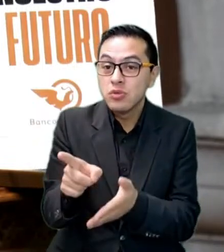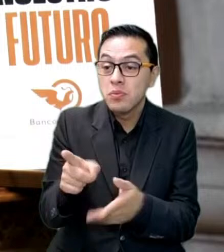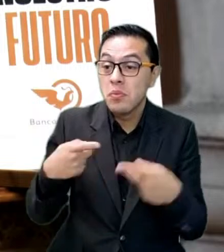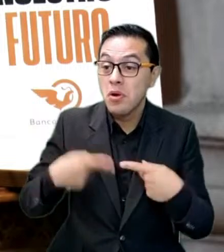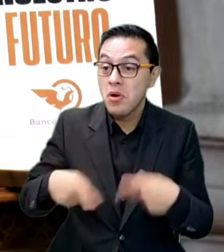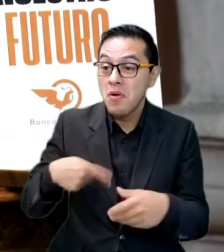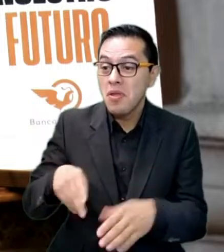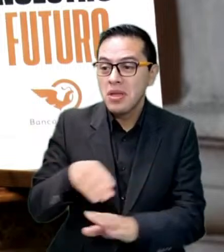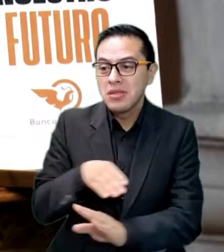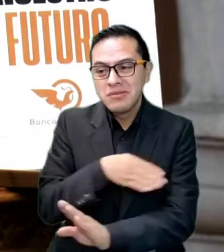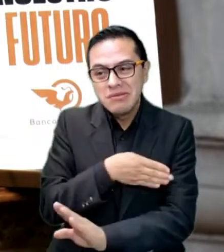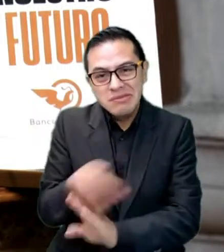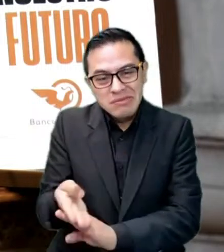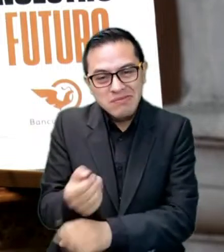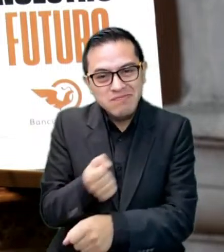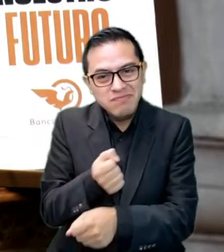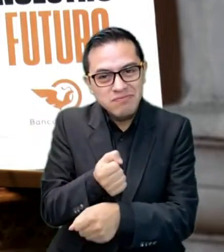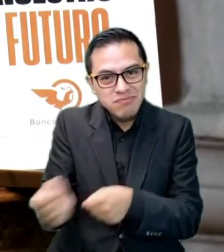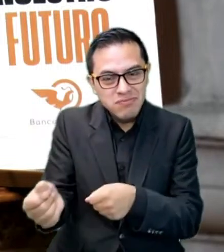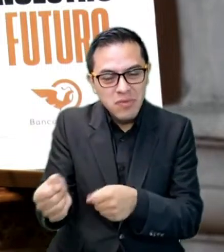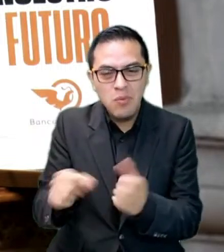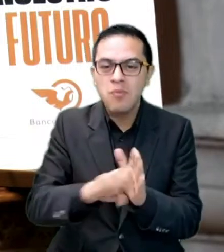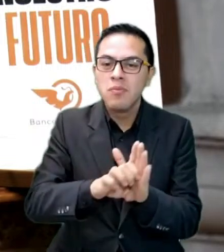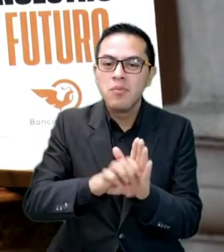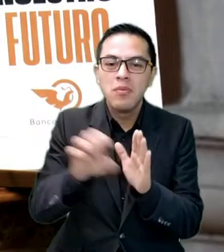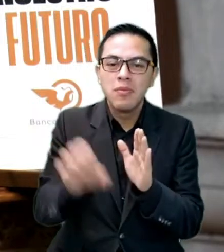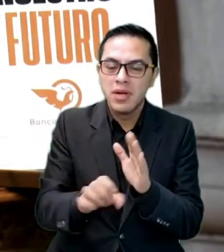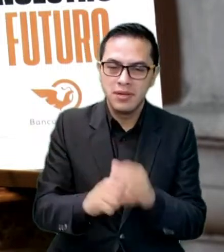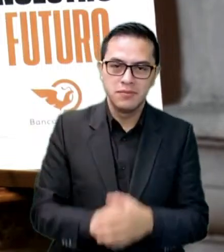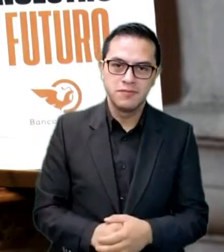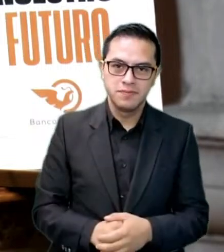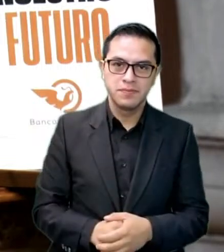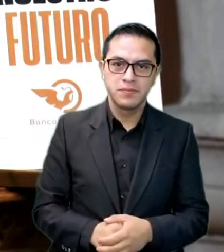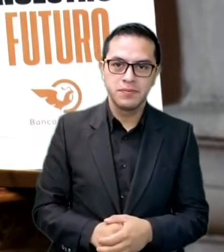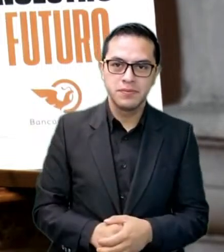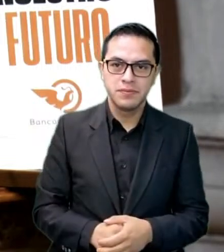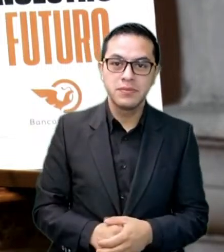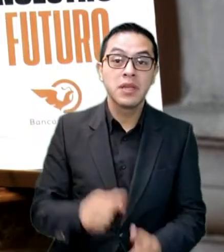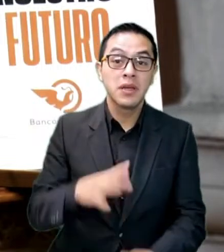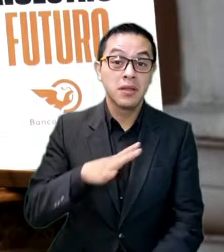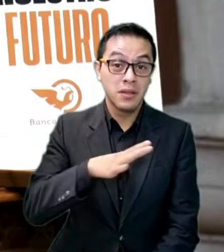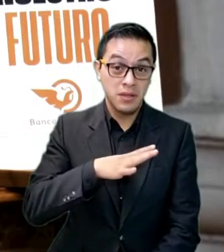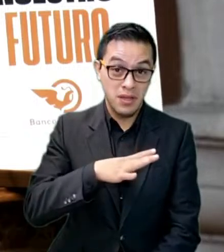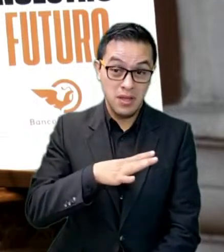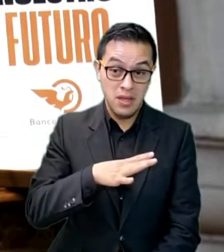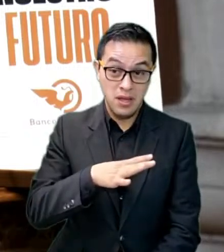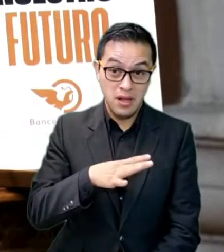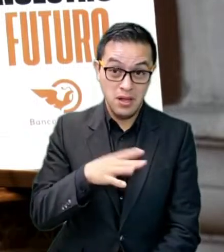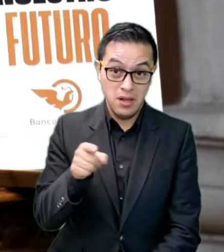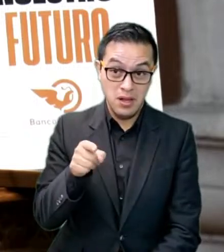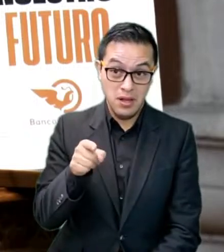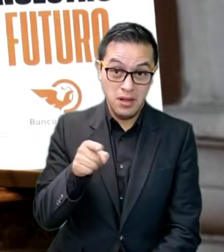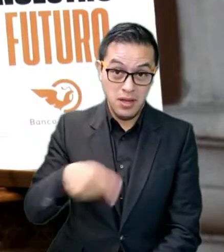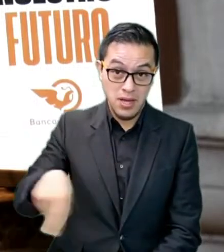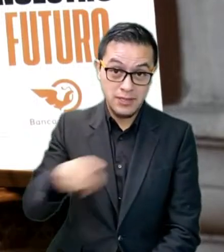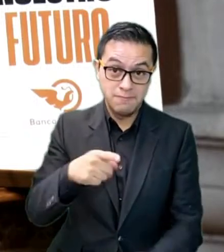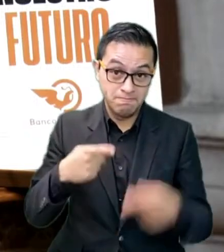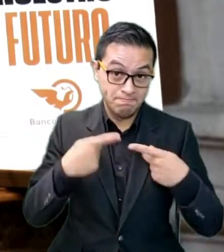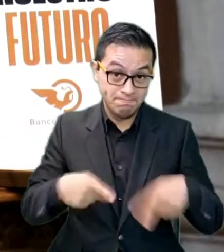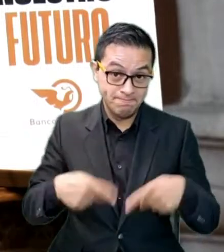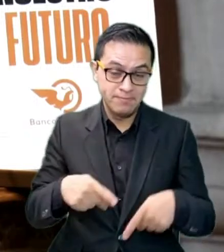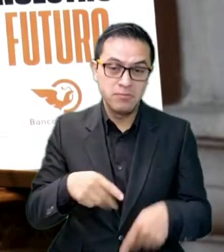personas. Ejemplo, es que terriblemente existe un gran miedo a las policías